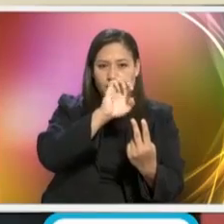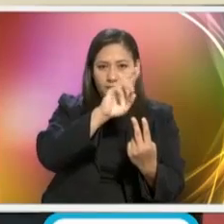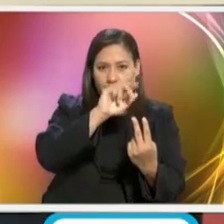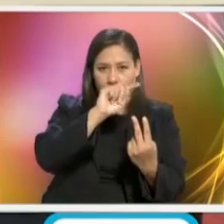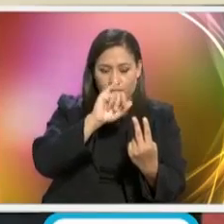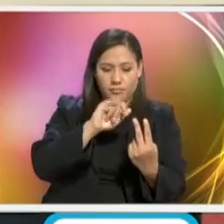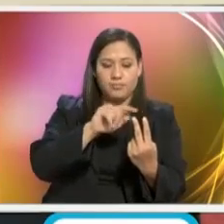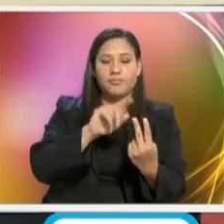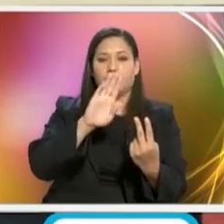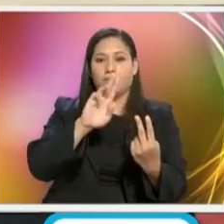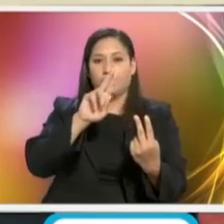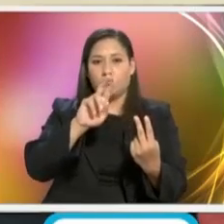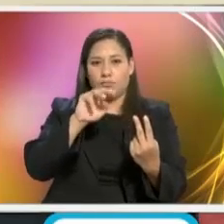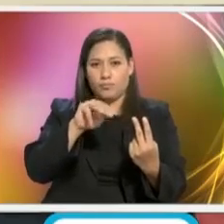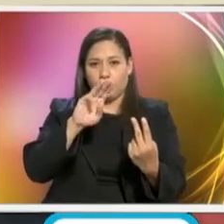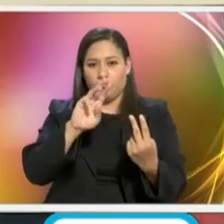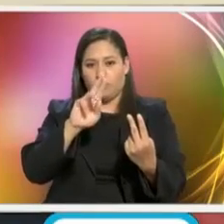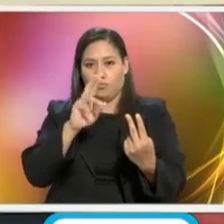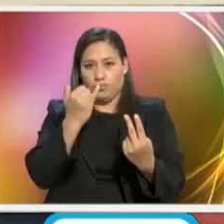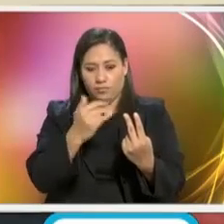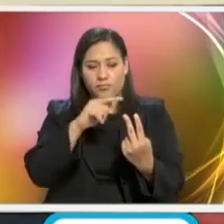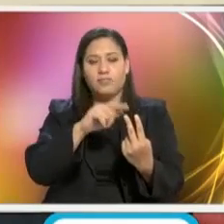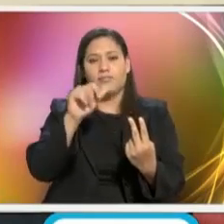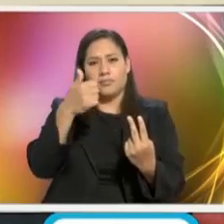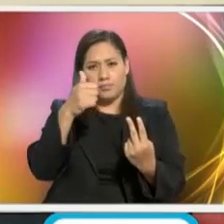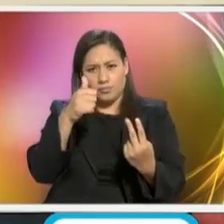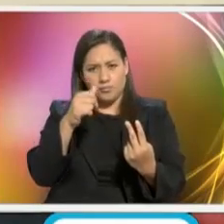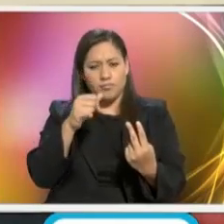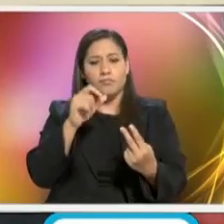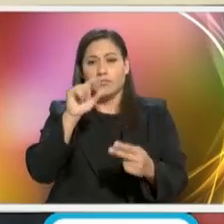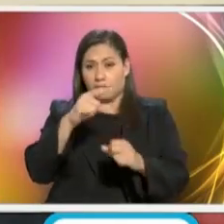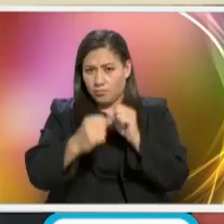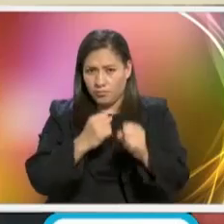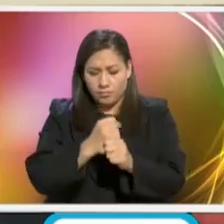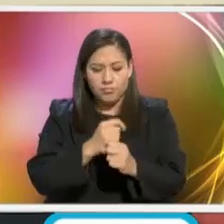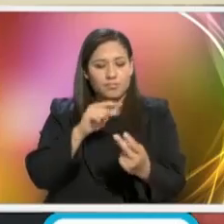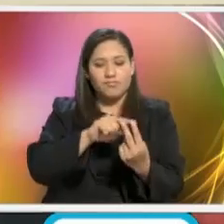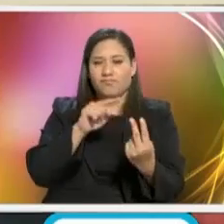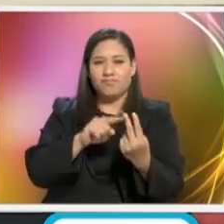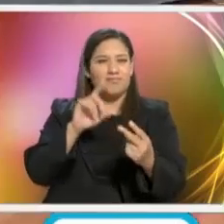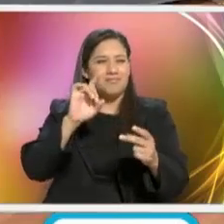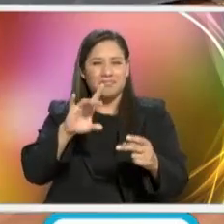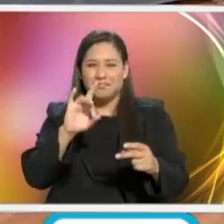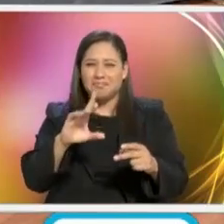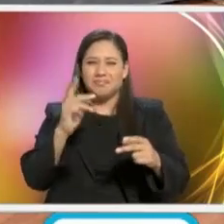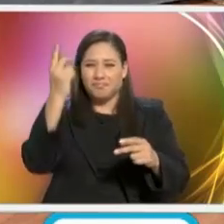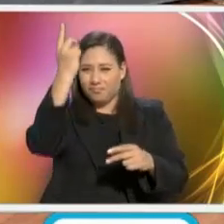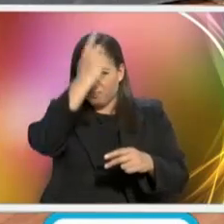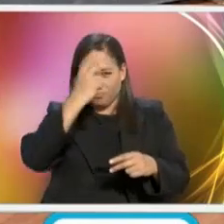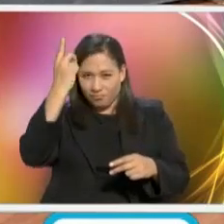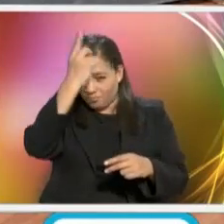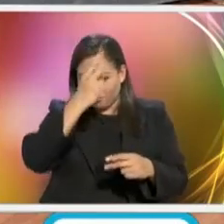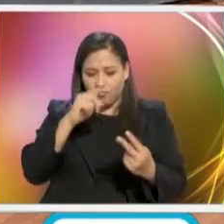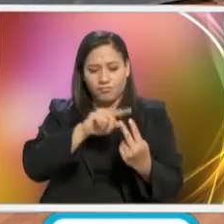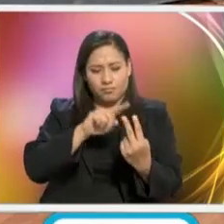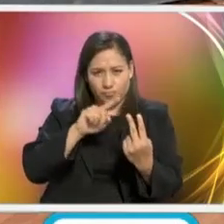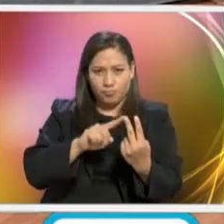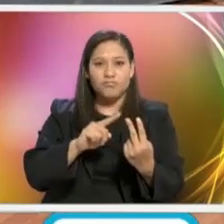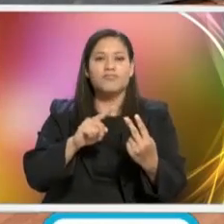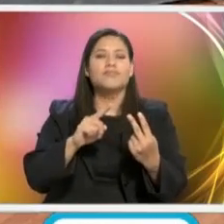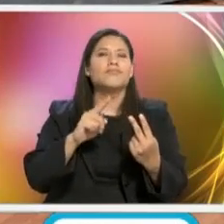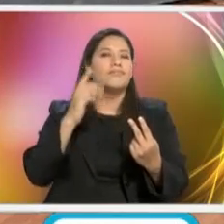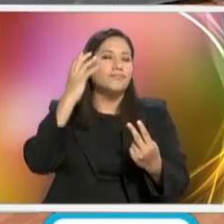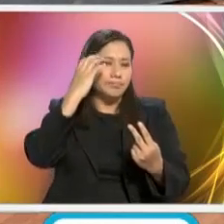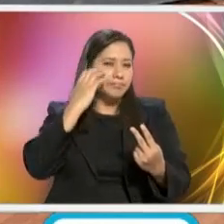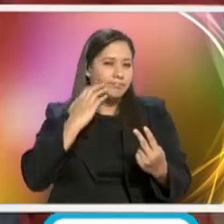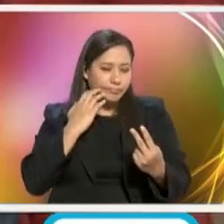agosto, no el mismo año, pero sí es pues, como Comparten curioso, el ¿no? mismo signo. Comparten el mismo signo, comparten Leo. el mismo cumpleaños, los dos son Leo. Y es